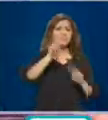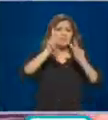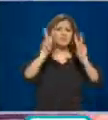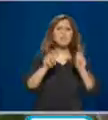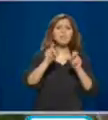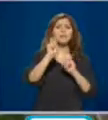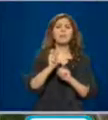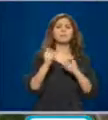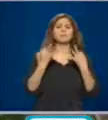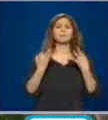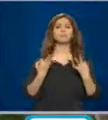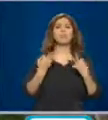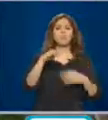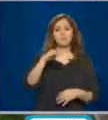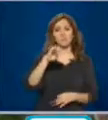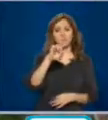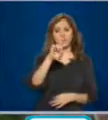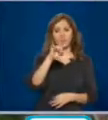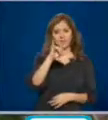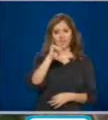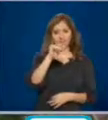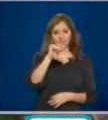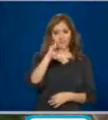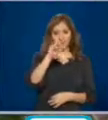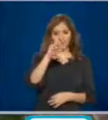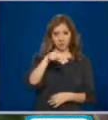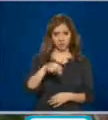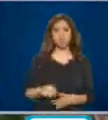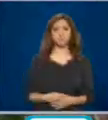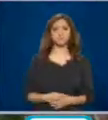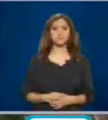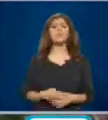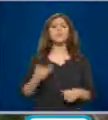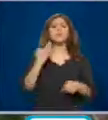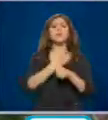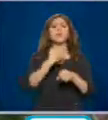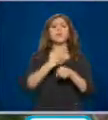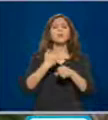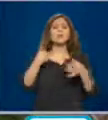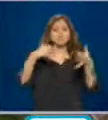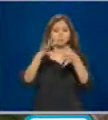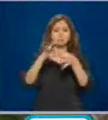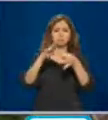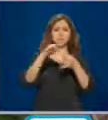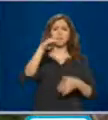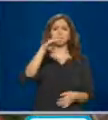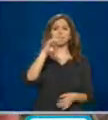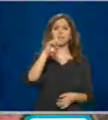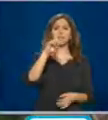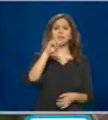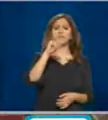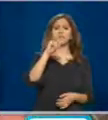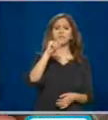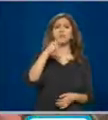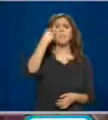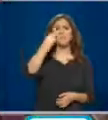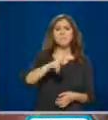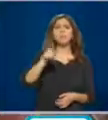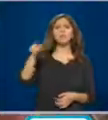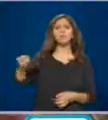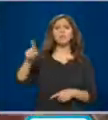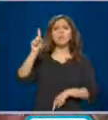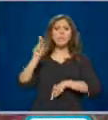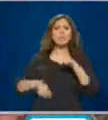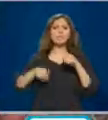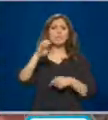que aquí en tus ciudades ya hemos hablado de la meditación para relajarnos y superar el estrés. Pero hoy vamos un paso